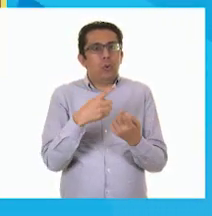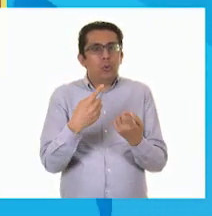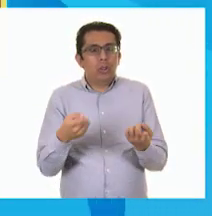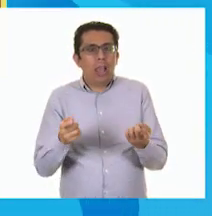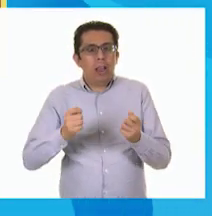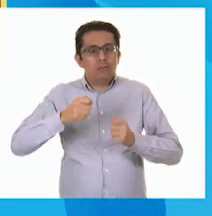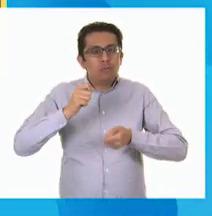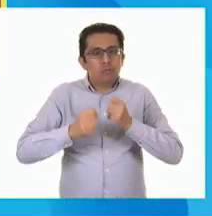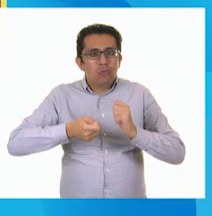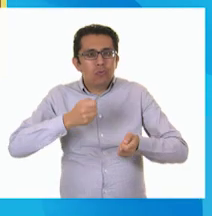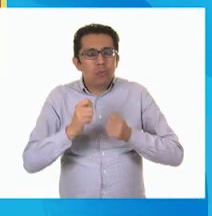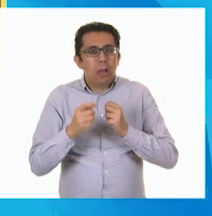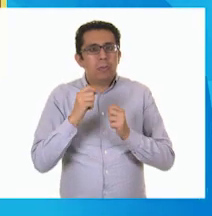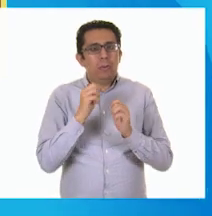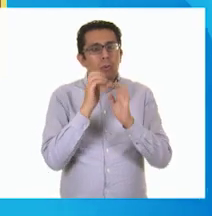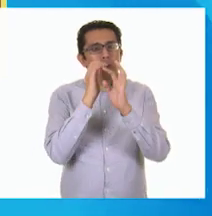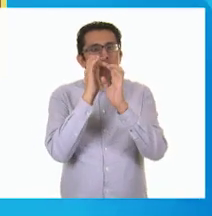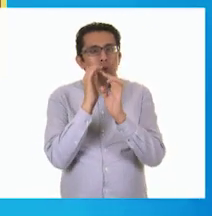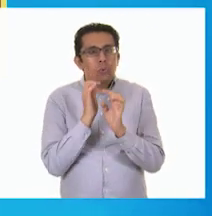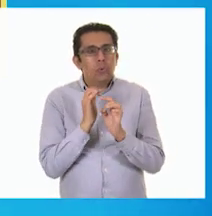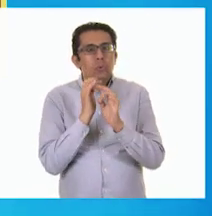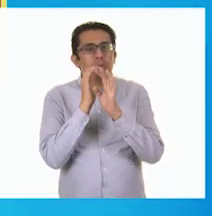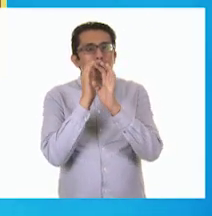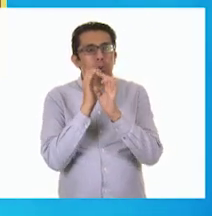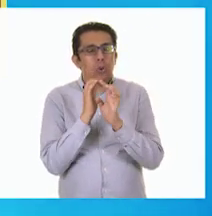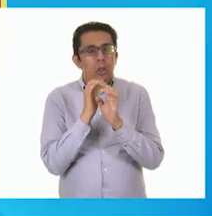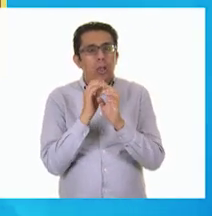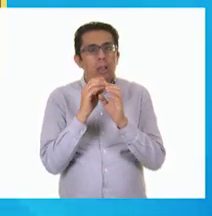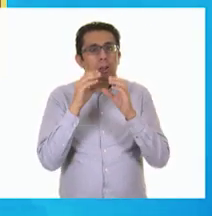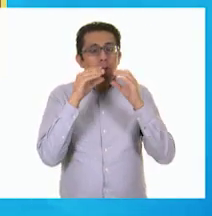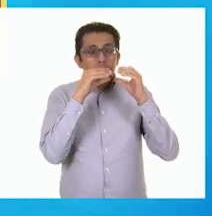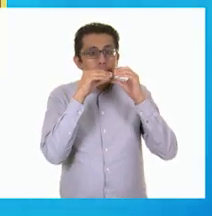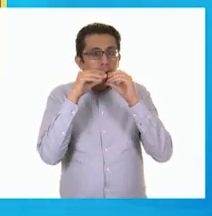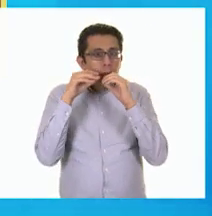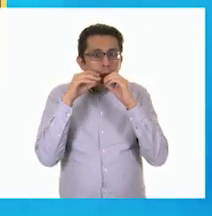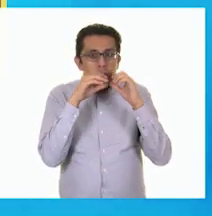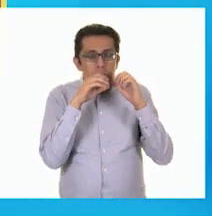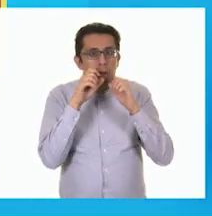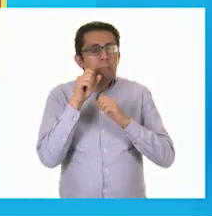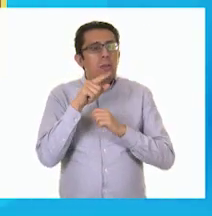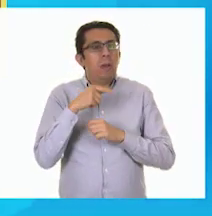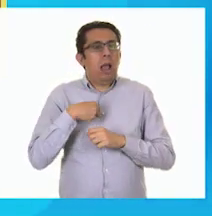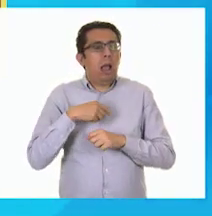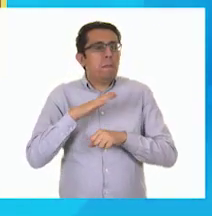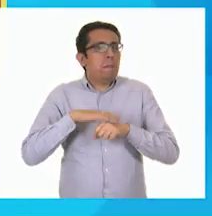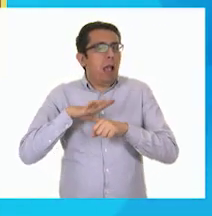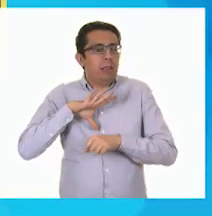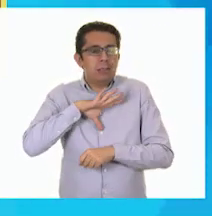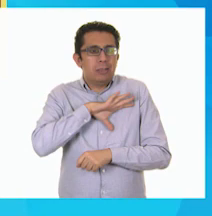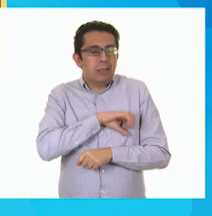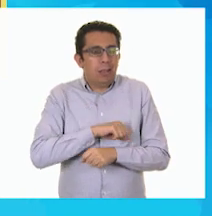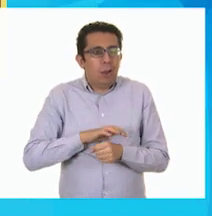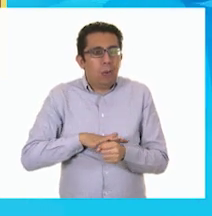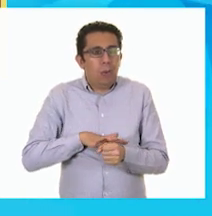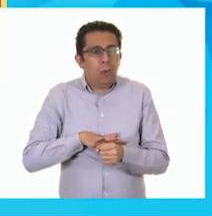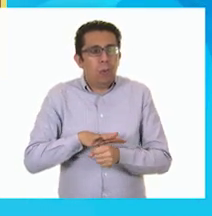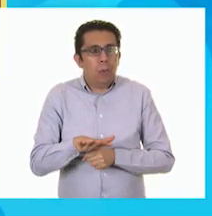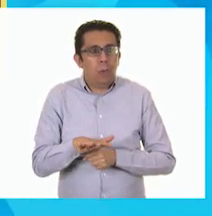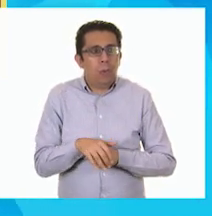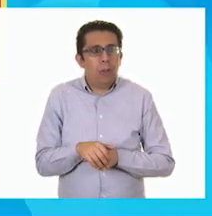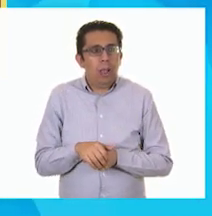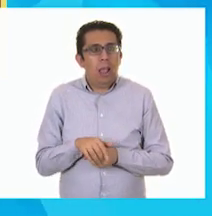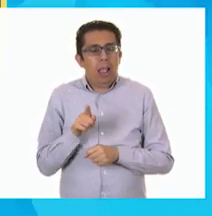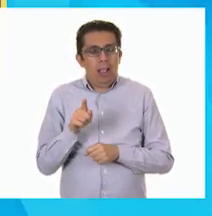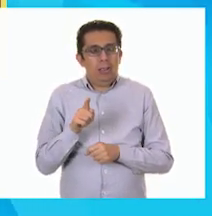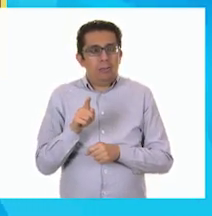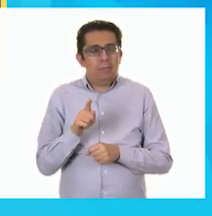ocarina, flauta, armónica y el que más me gusta es el